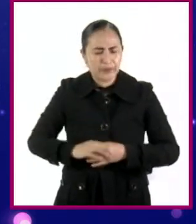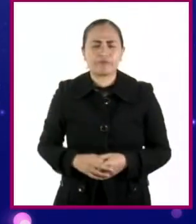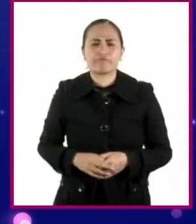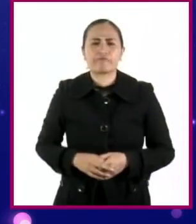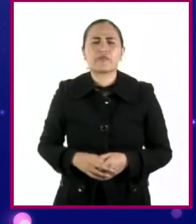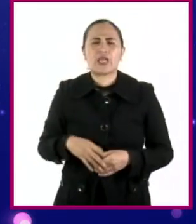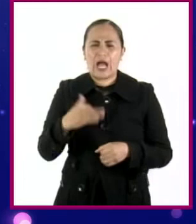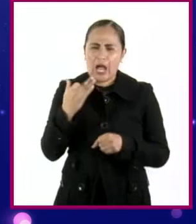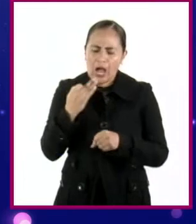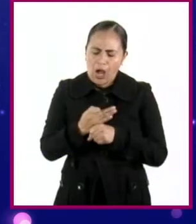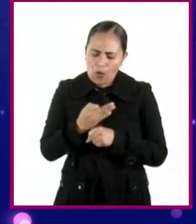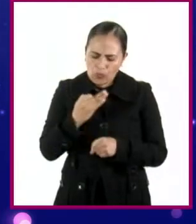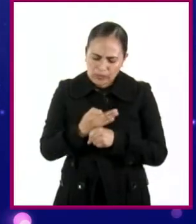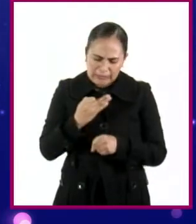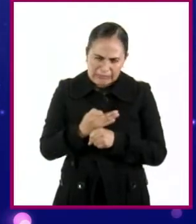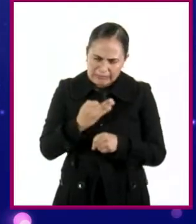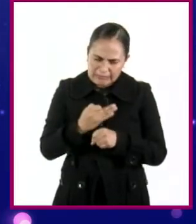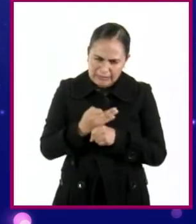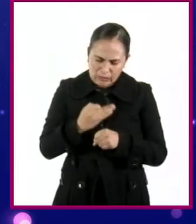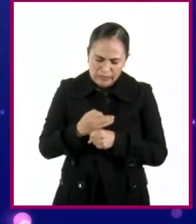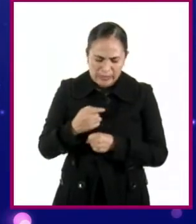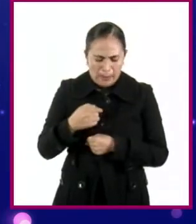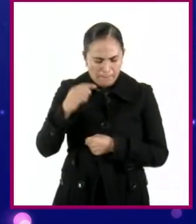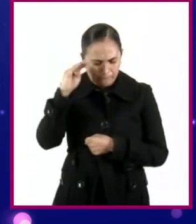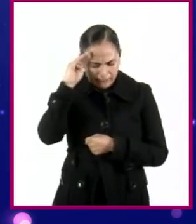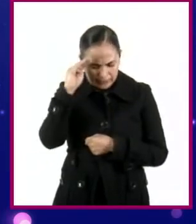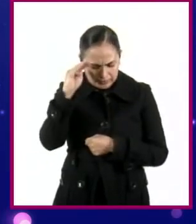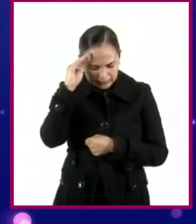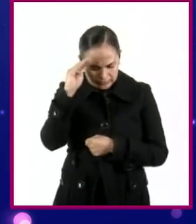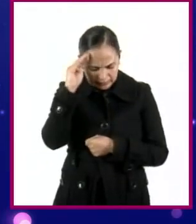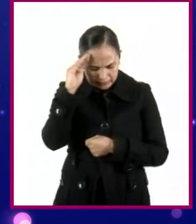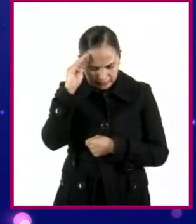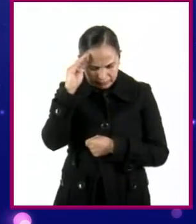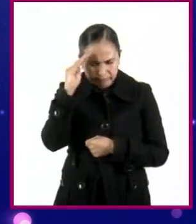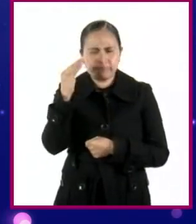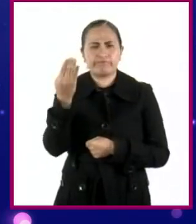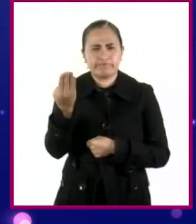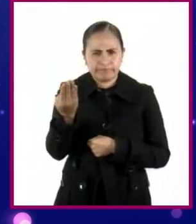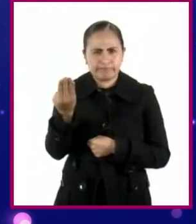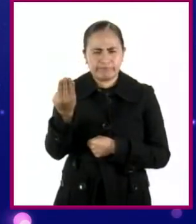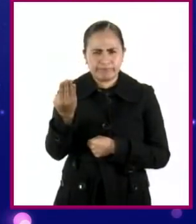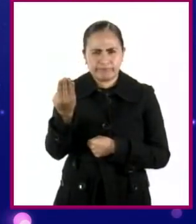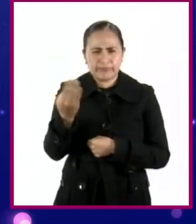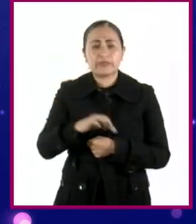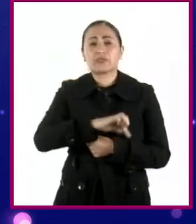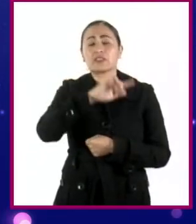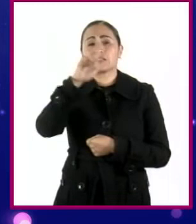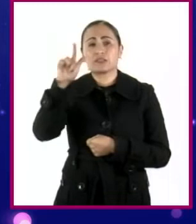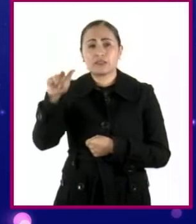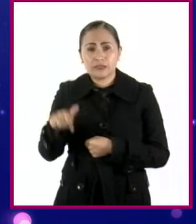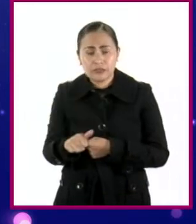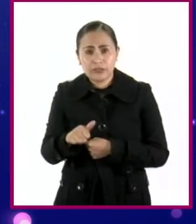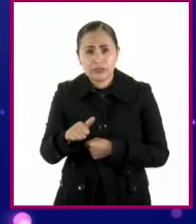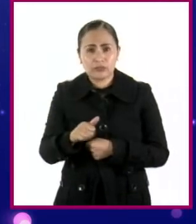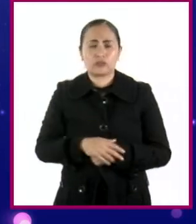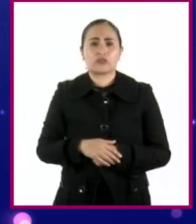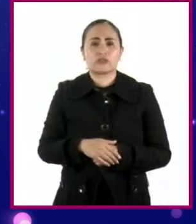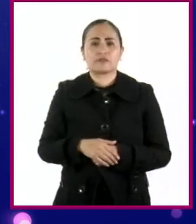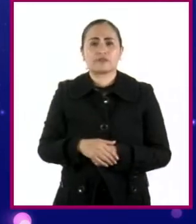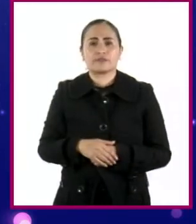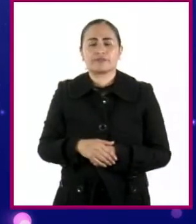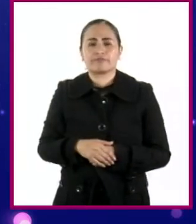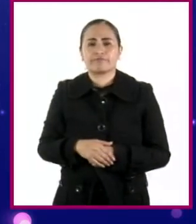nuestro presente aquí y ahora para, ¿sí?, poder establecer una